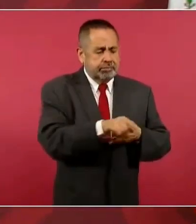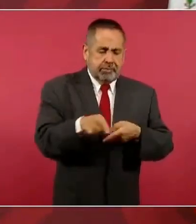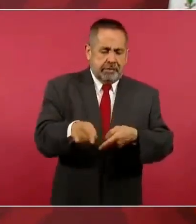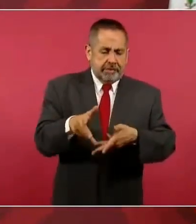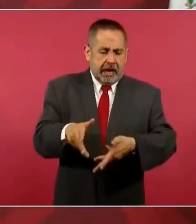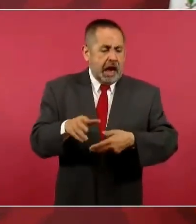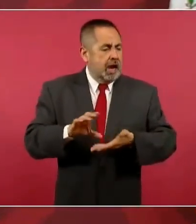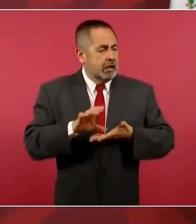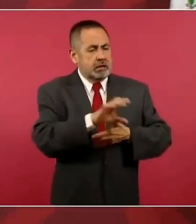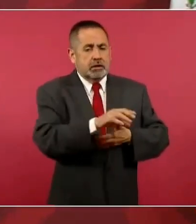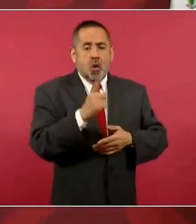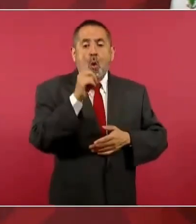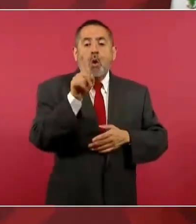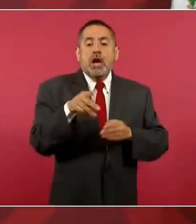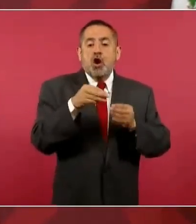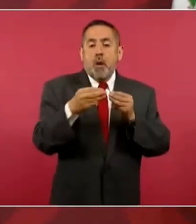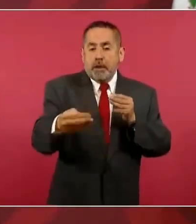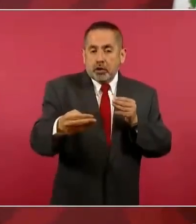por kilómetro.